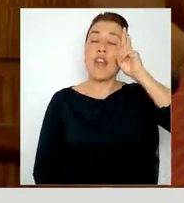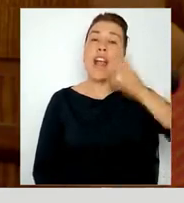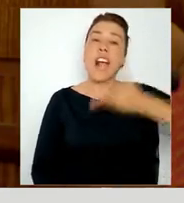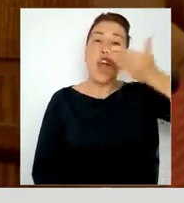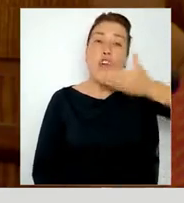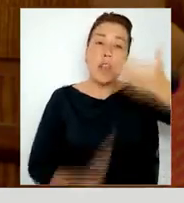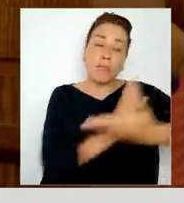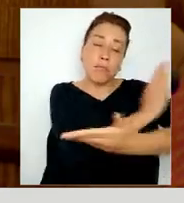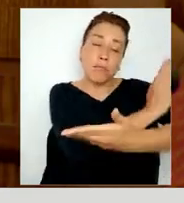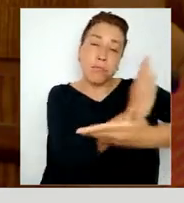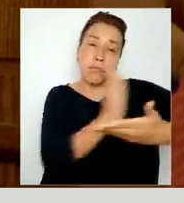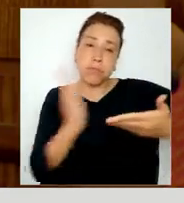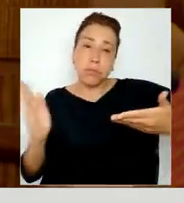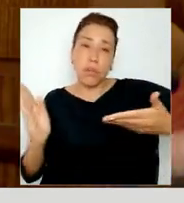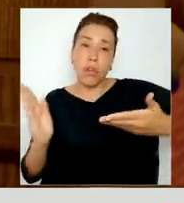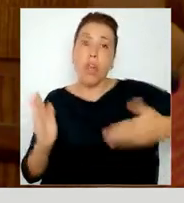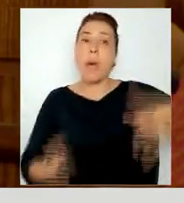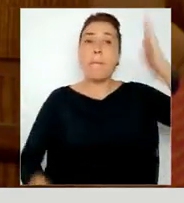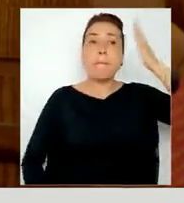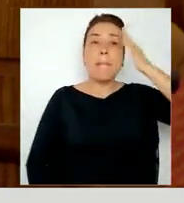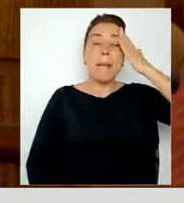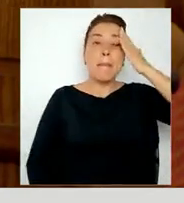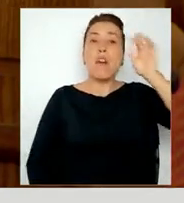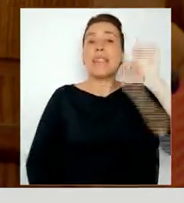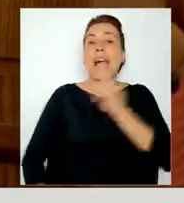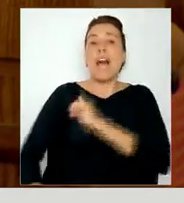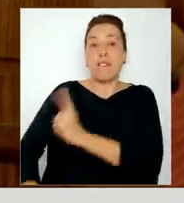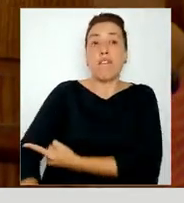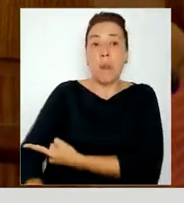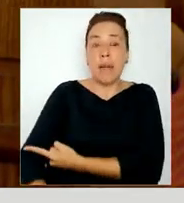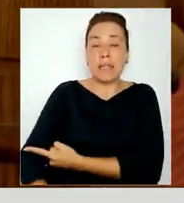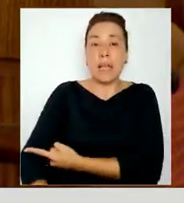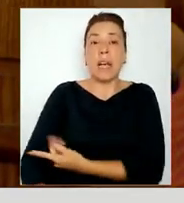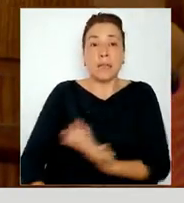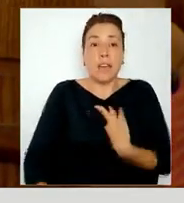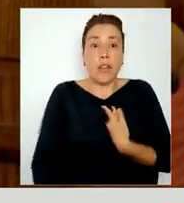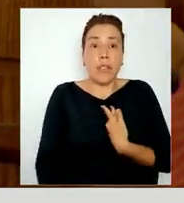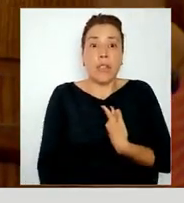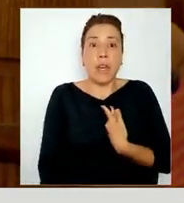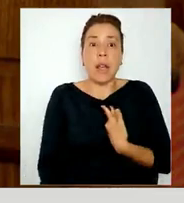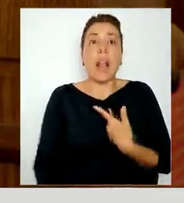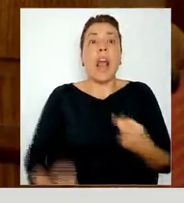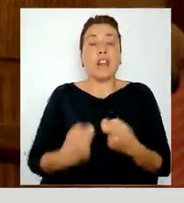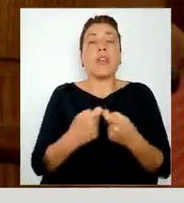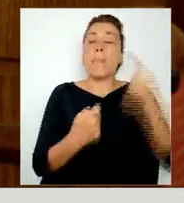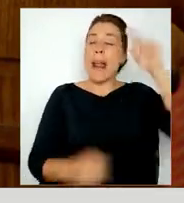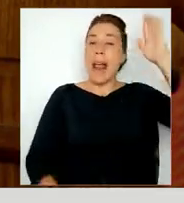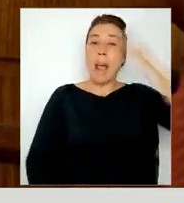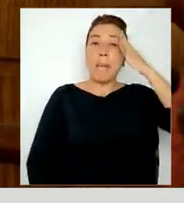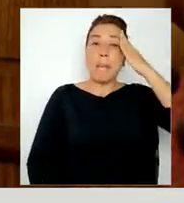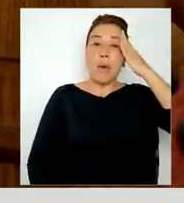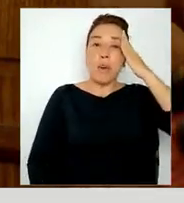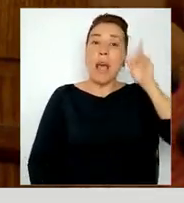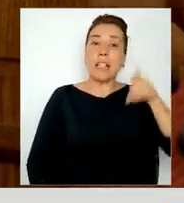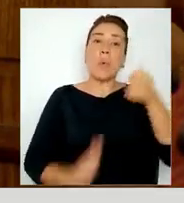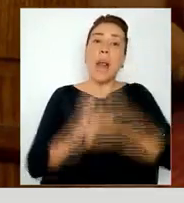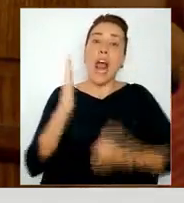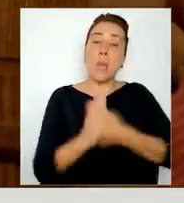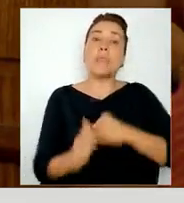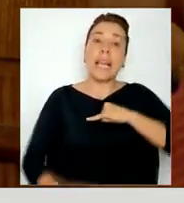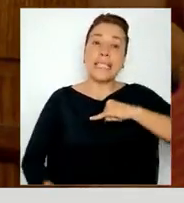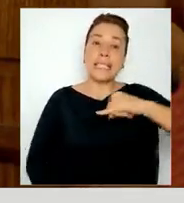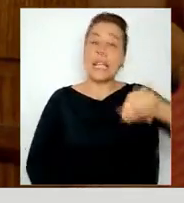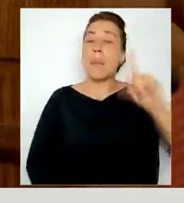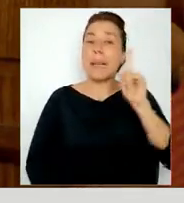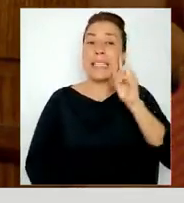en la memoria está la fuerza que nos alimenta la disputa por la memoria es una batalla que siempre estará presente en